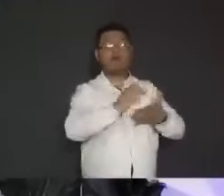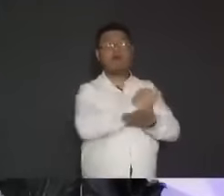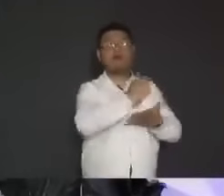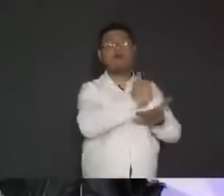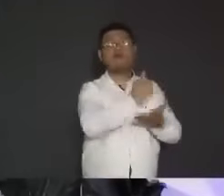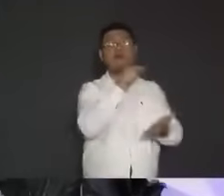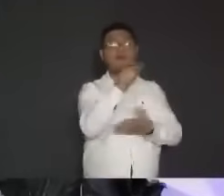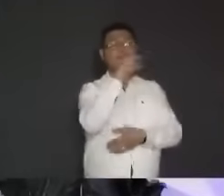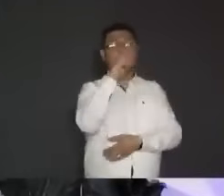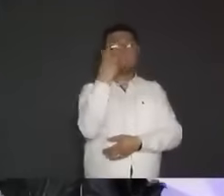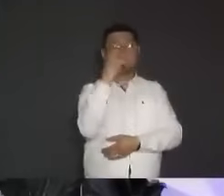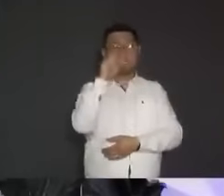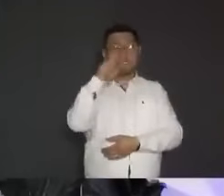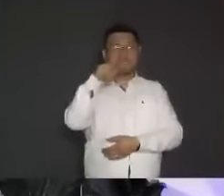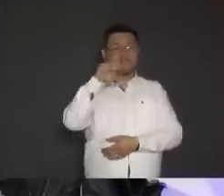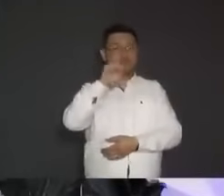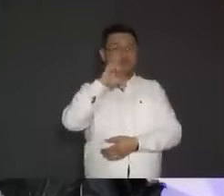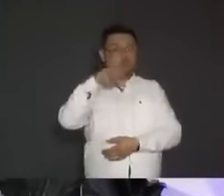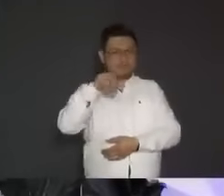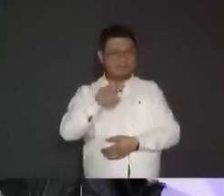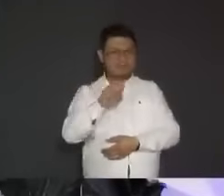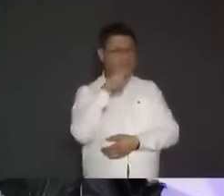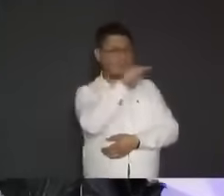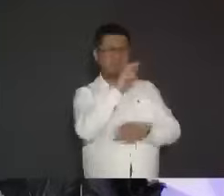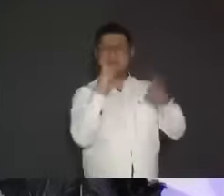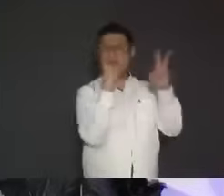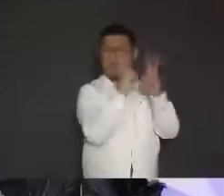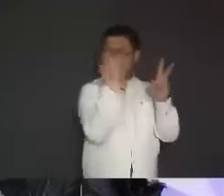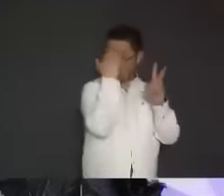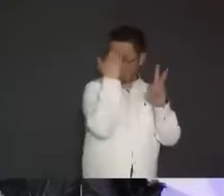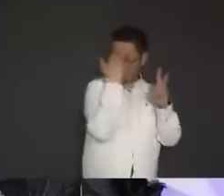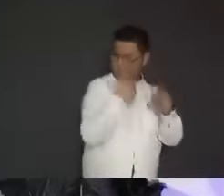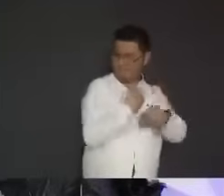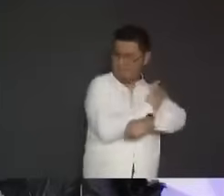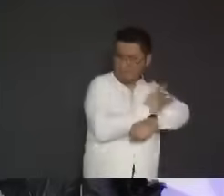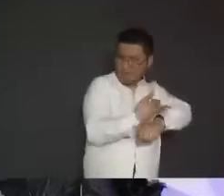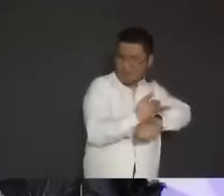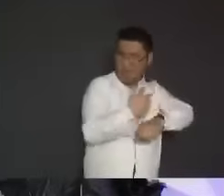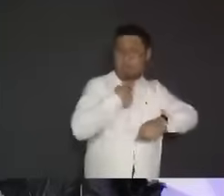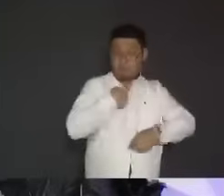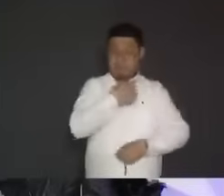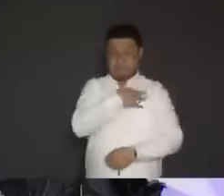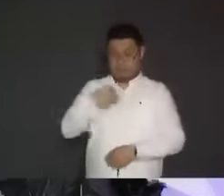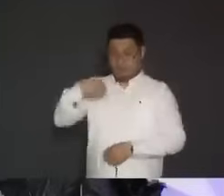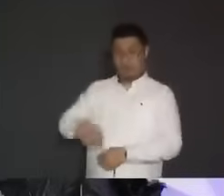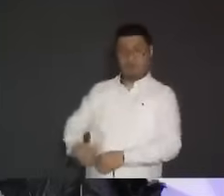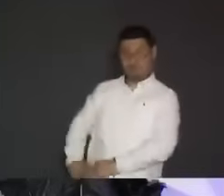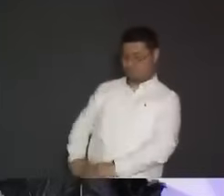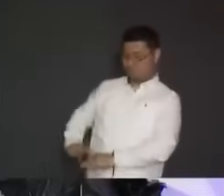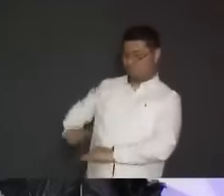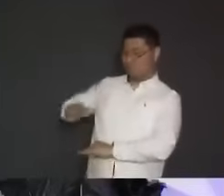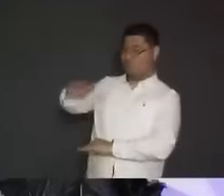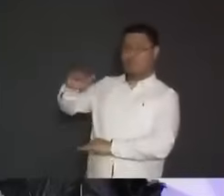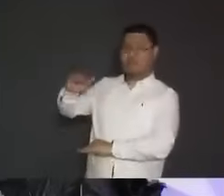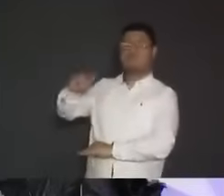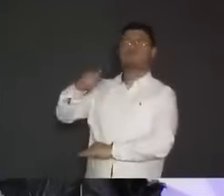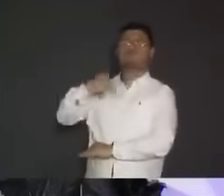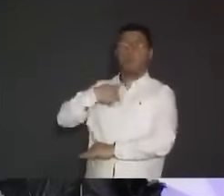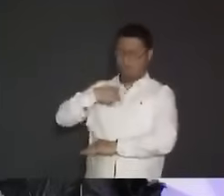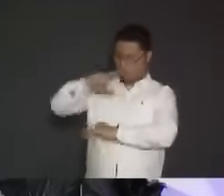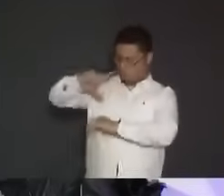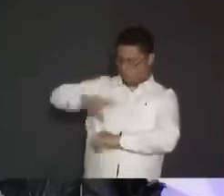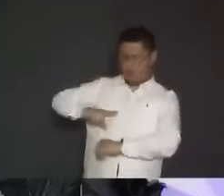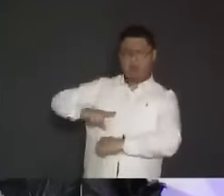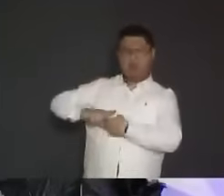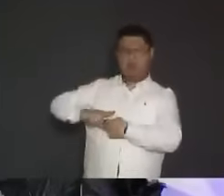años. Los vecinos conocen a mi familia, han visto crecer a mis hijos y ahí voy a seguir viviendo cuando sea gobernador